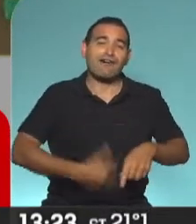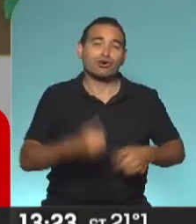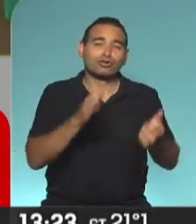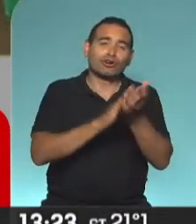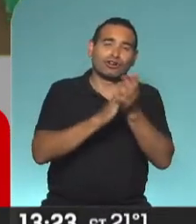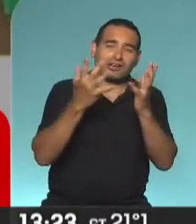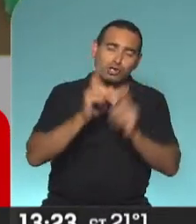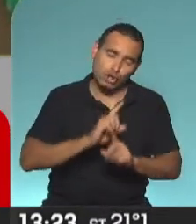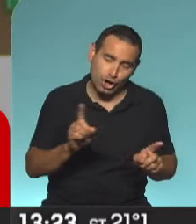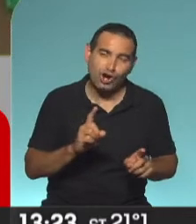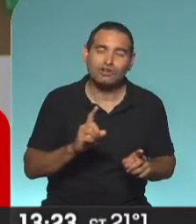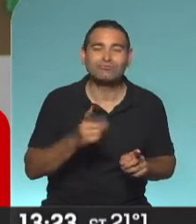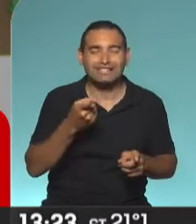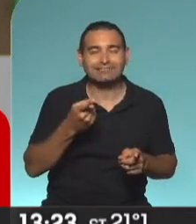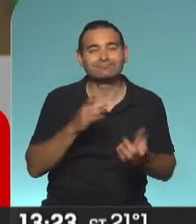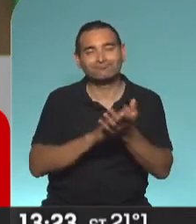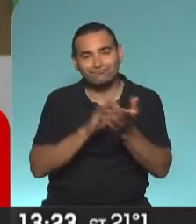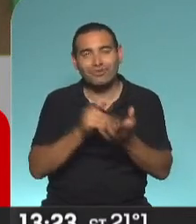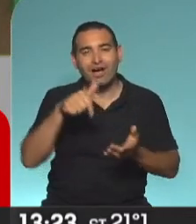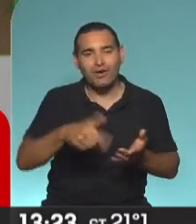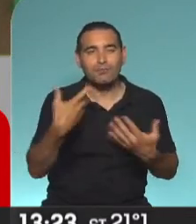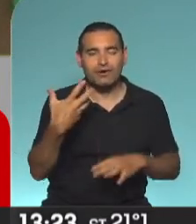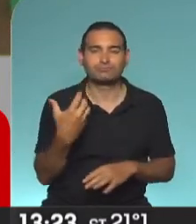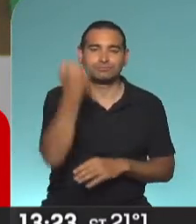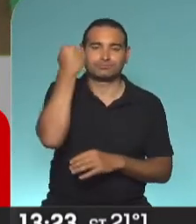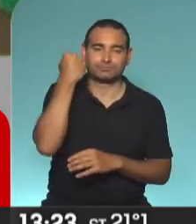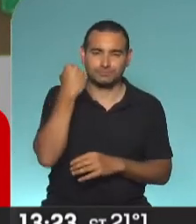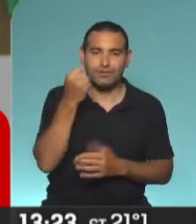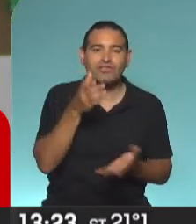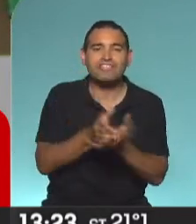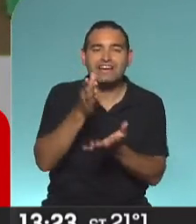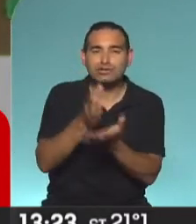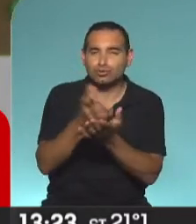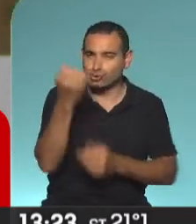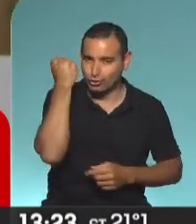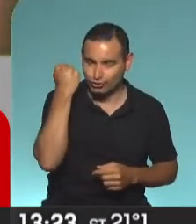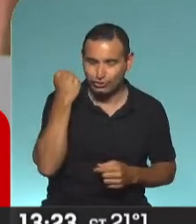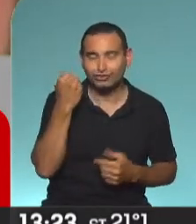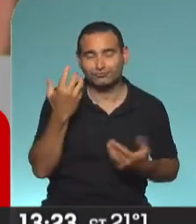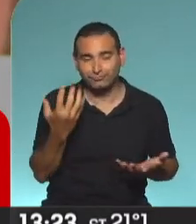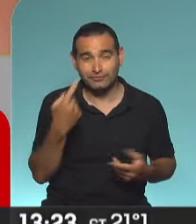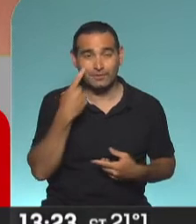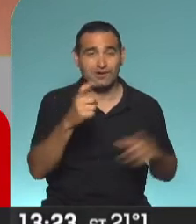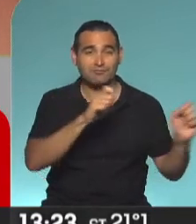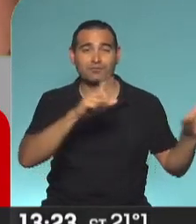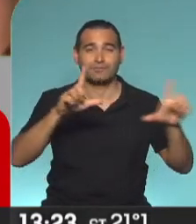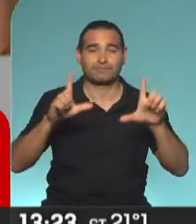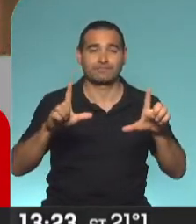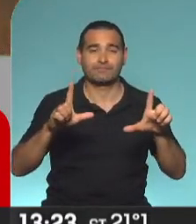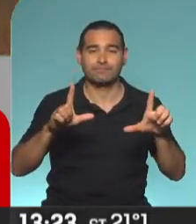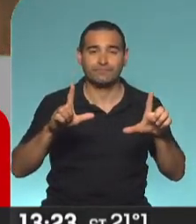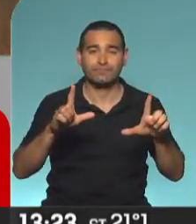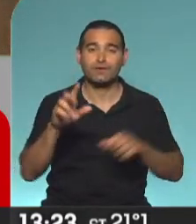se celebra es el camino de la conquista de un derecho. Y realmente, bueno, ahí vemos las imágenes de